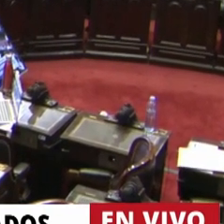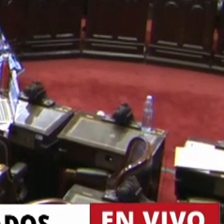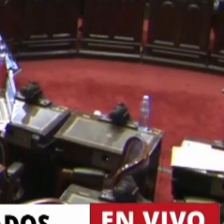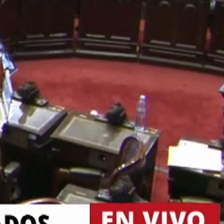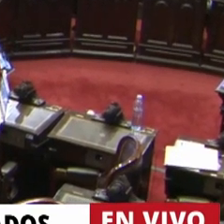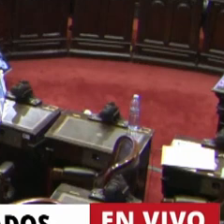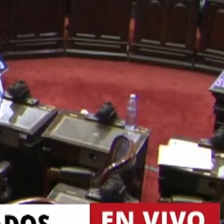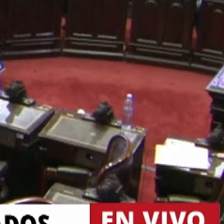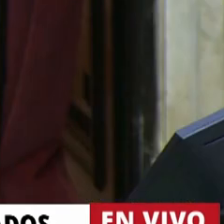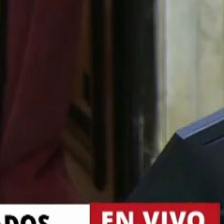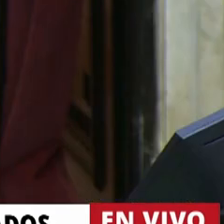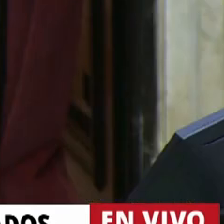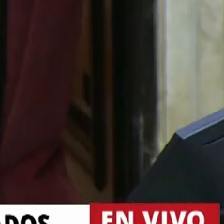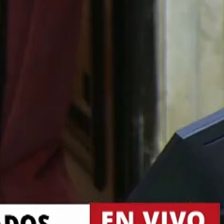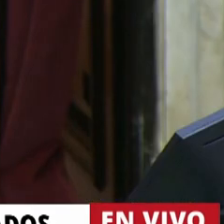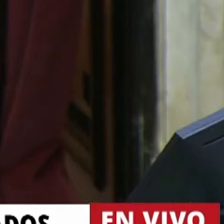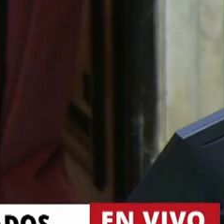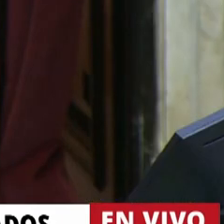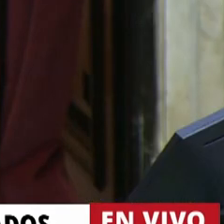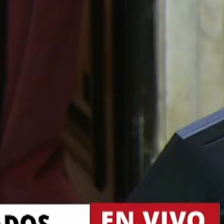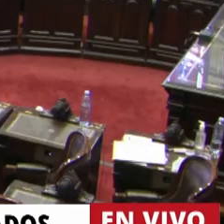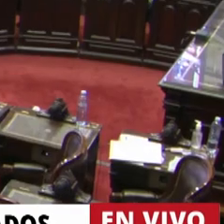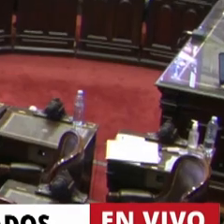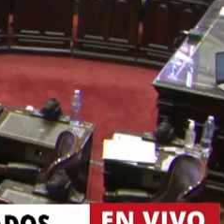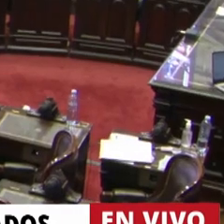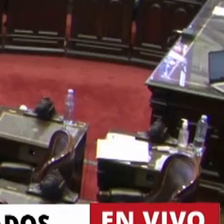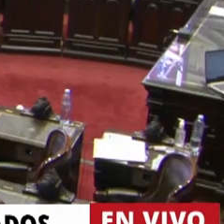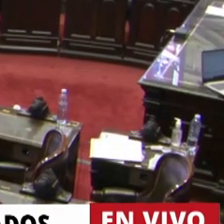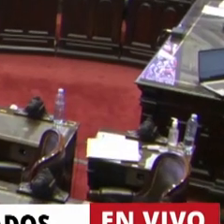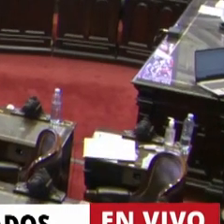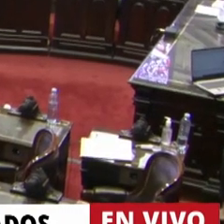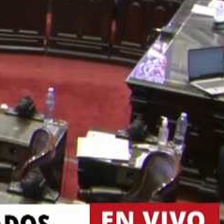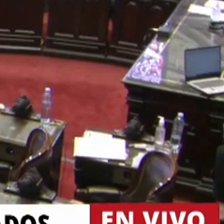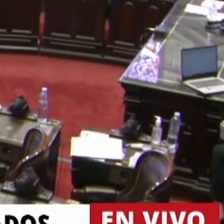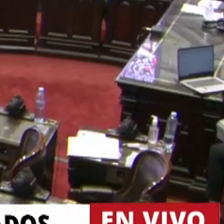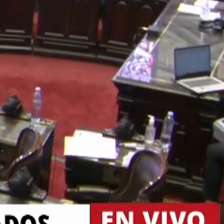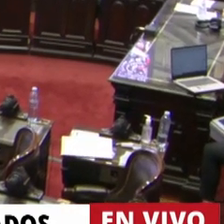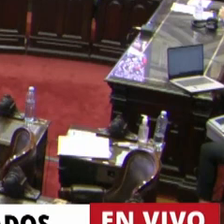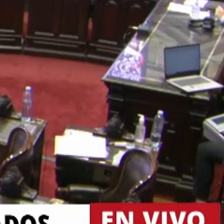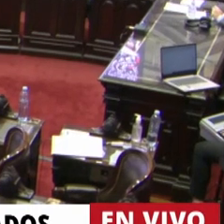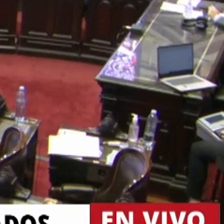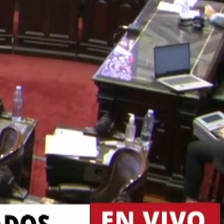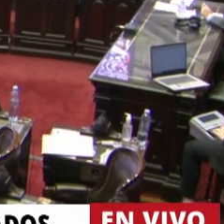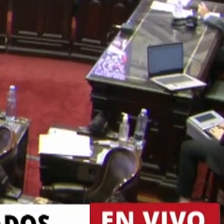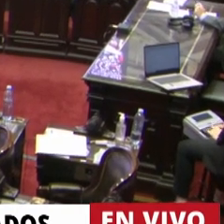Quiero primero, diputado Ramón, ¿se va? Mire que todavía falta autorizar las inserciones, ¿eh?